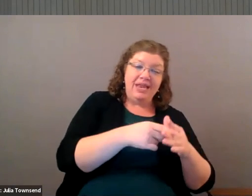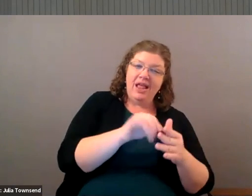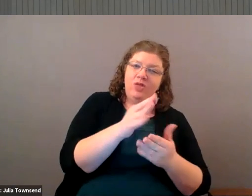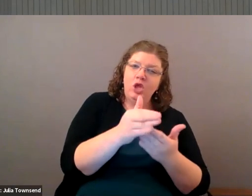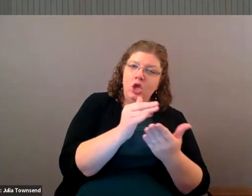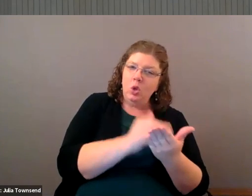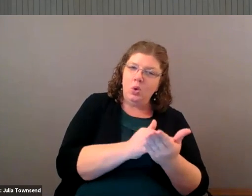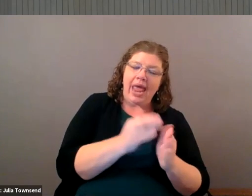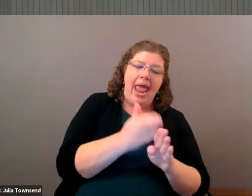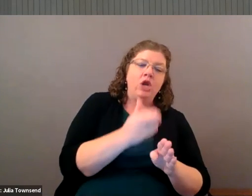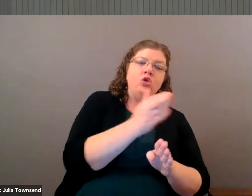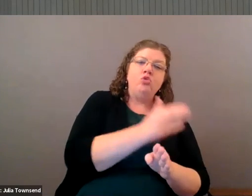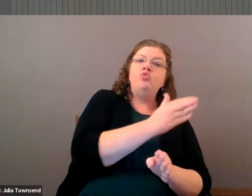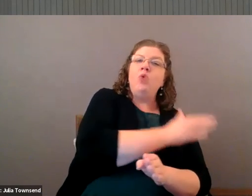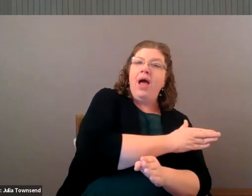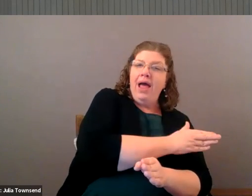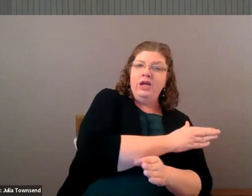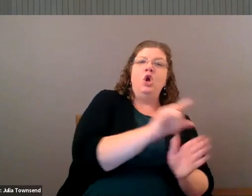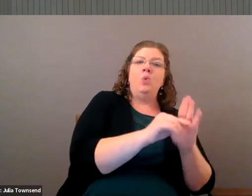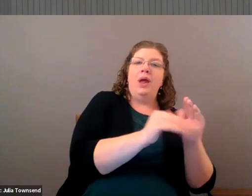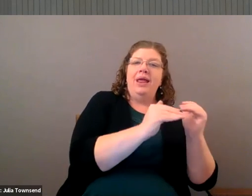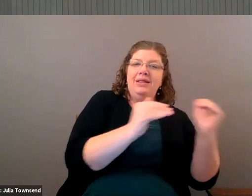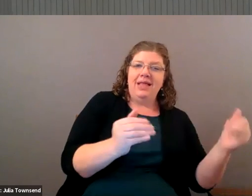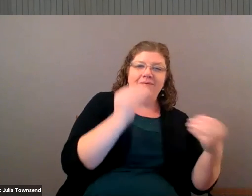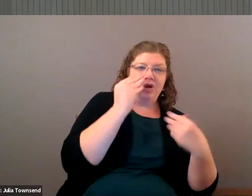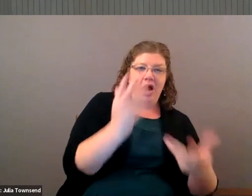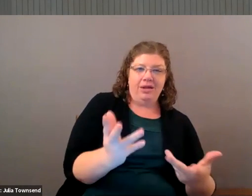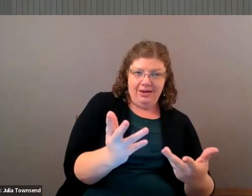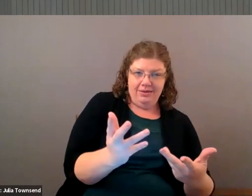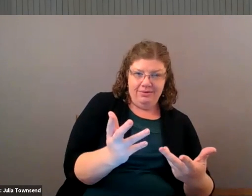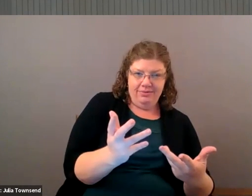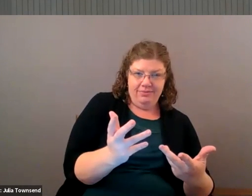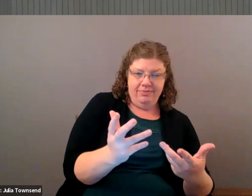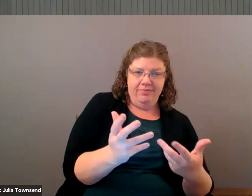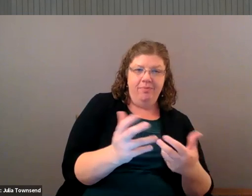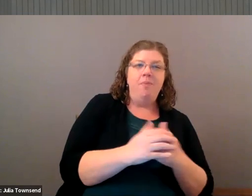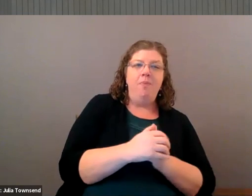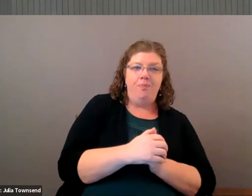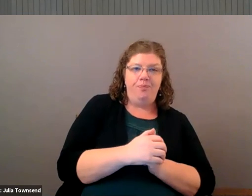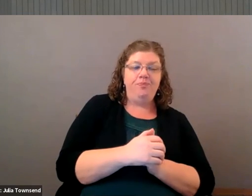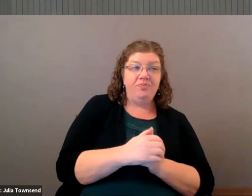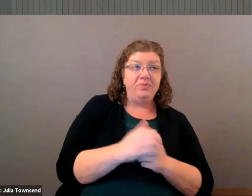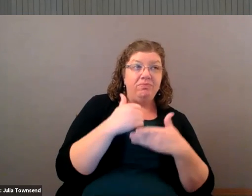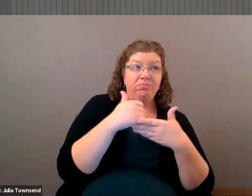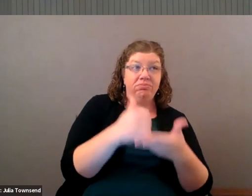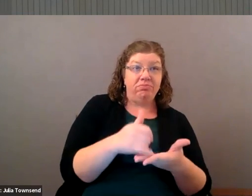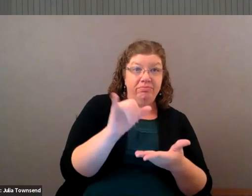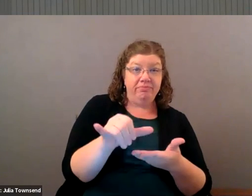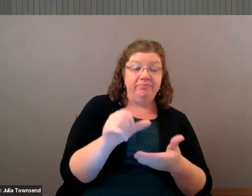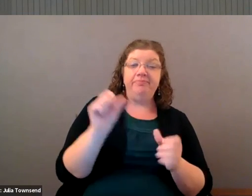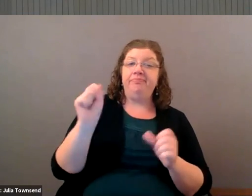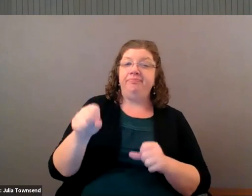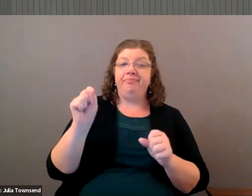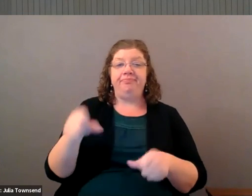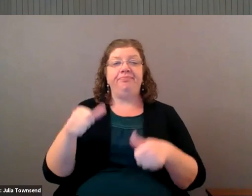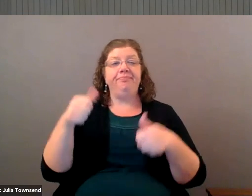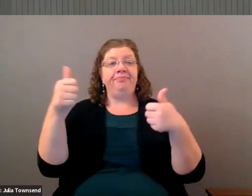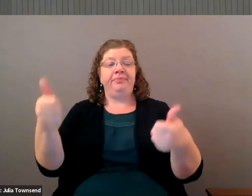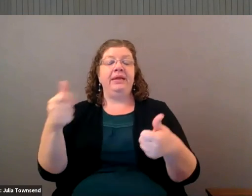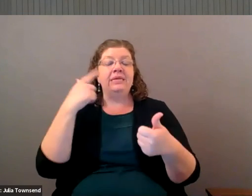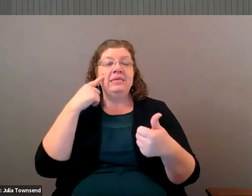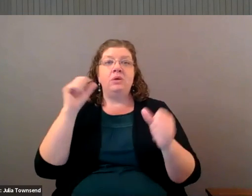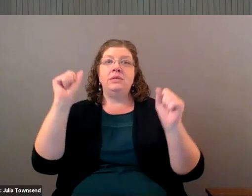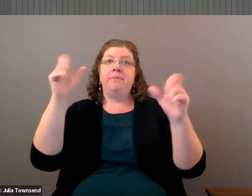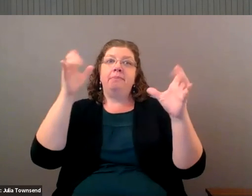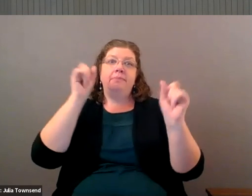los niveles de grado anteriores y su contenido. ¿Esto responde a tu pregunta? Sí, absolutamente. Genial, gracias. Y